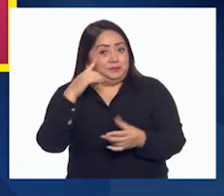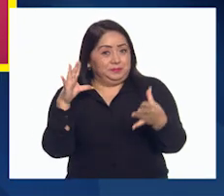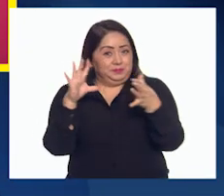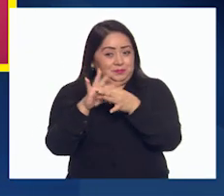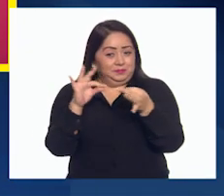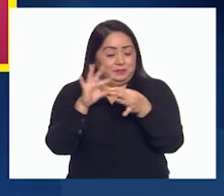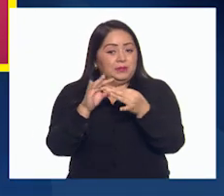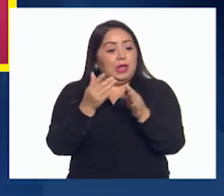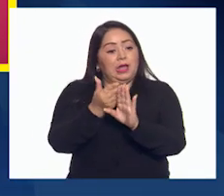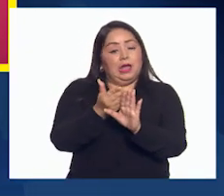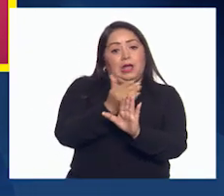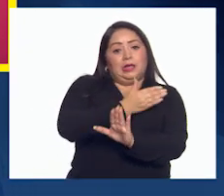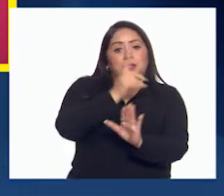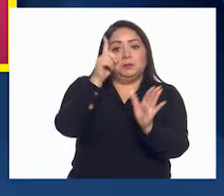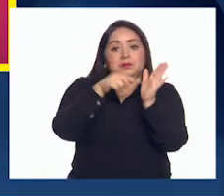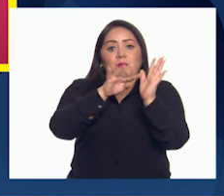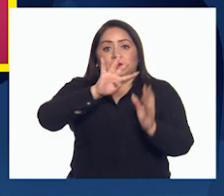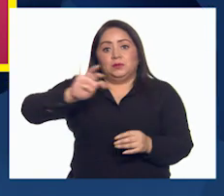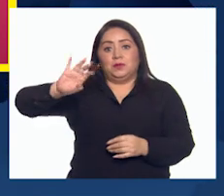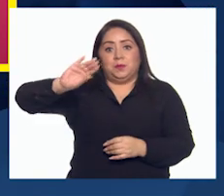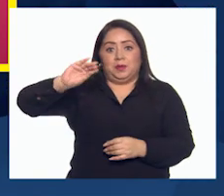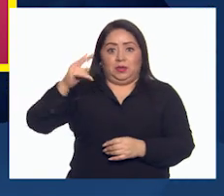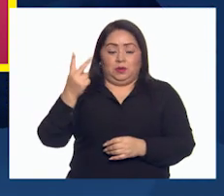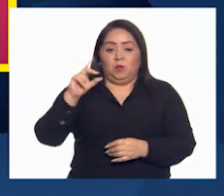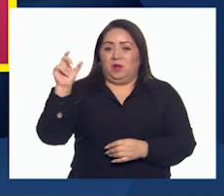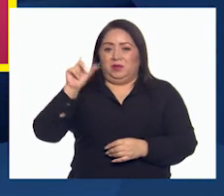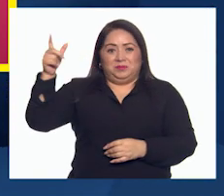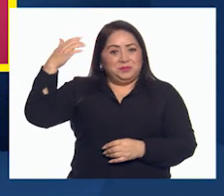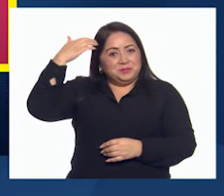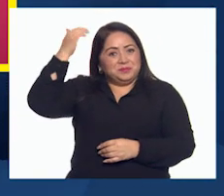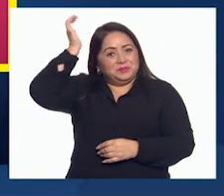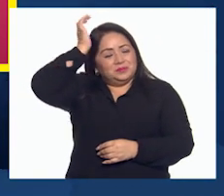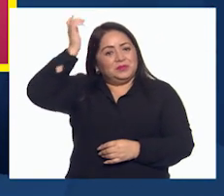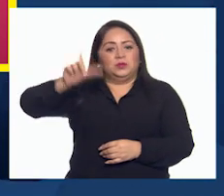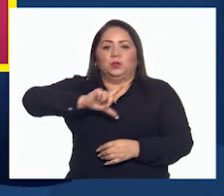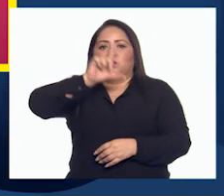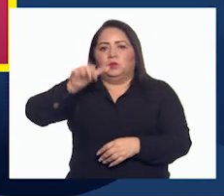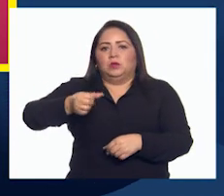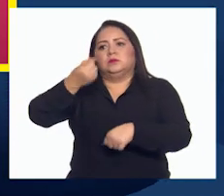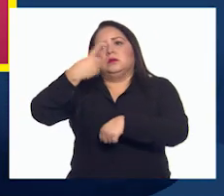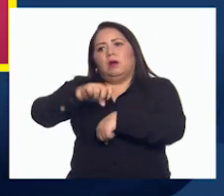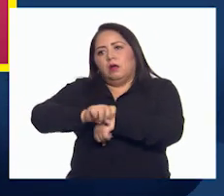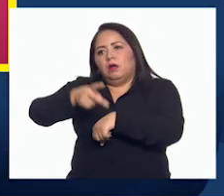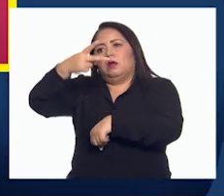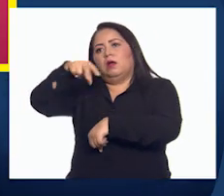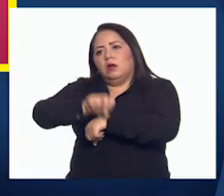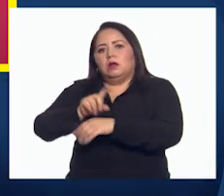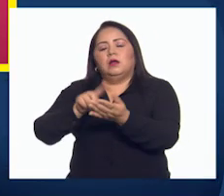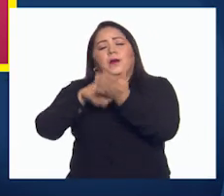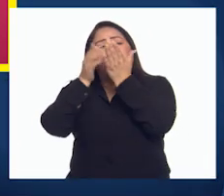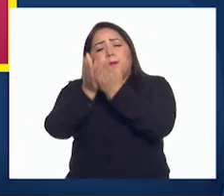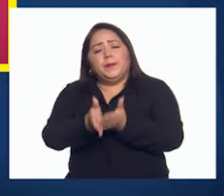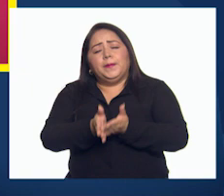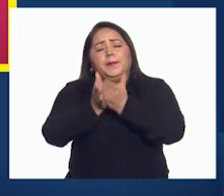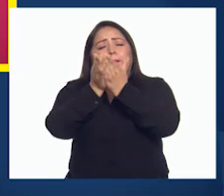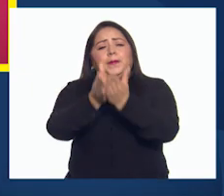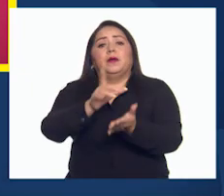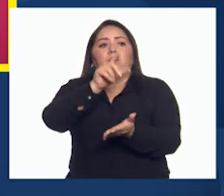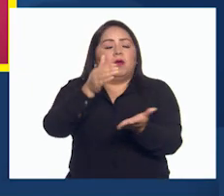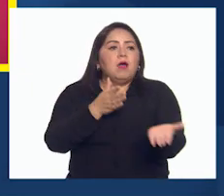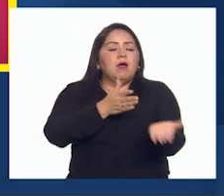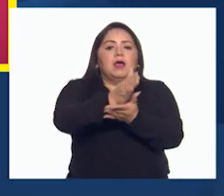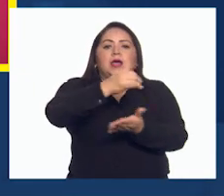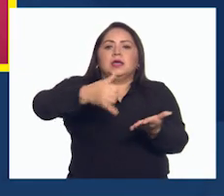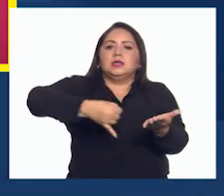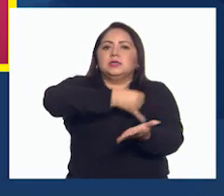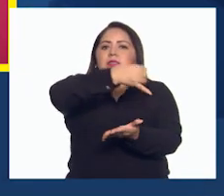que hasta antes de 1492, cuando Cristóbal Colón, después de semanas en el Océano Atlántico, desembarcó en la isla de